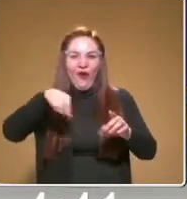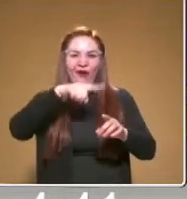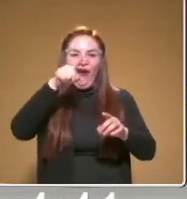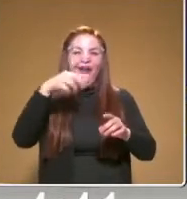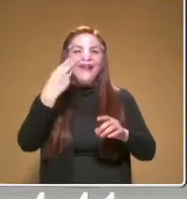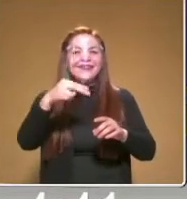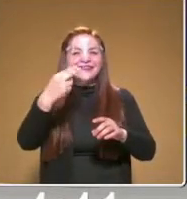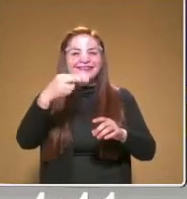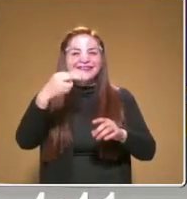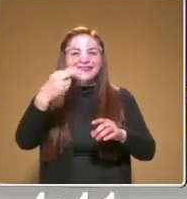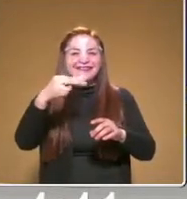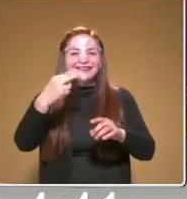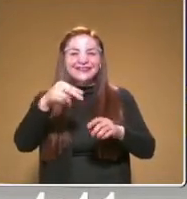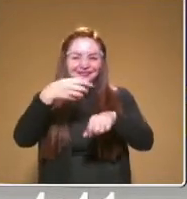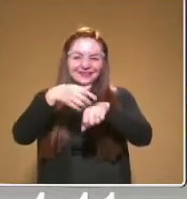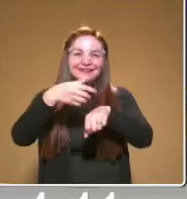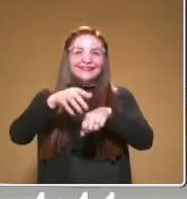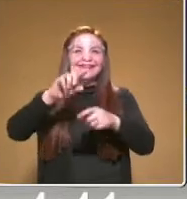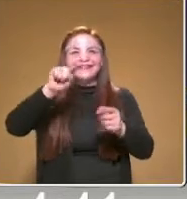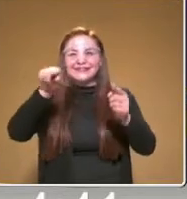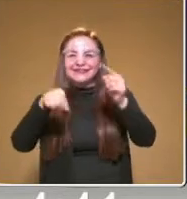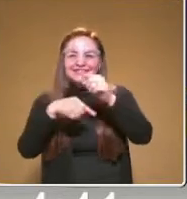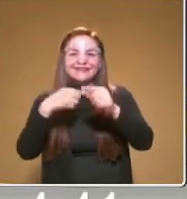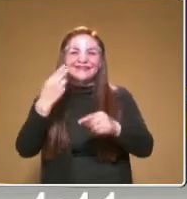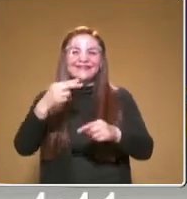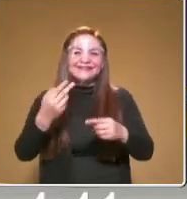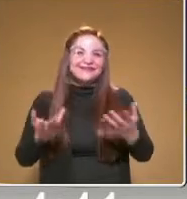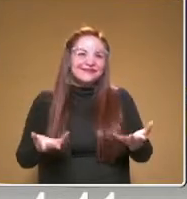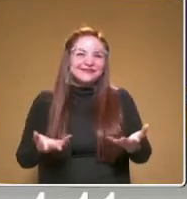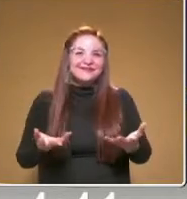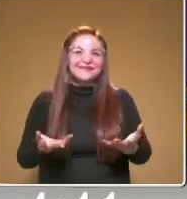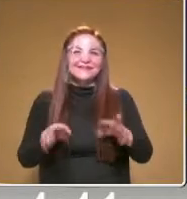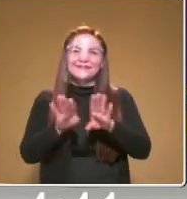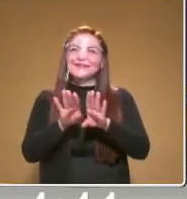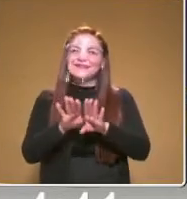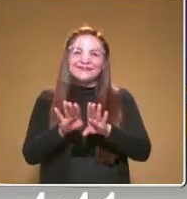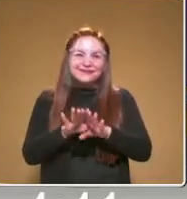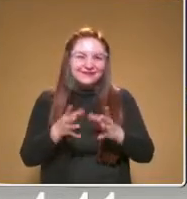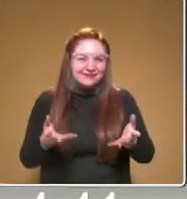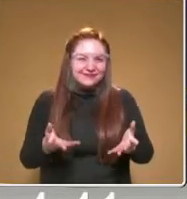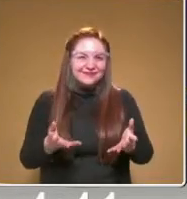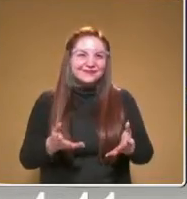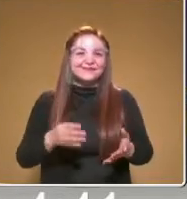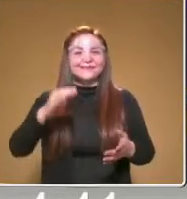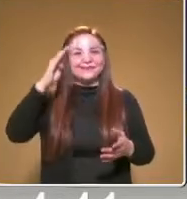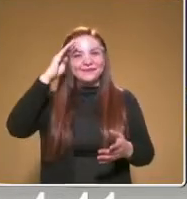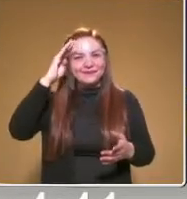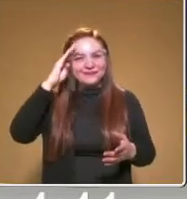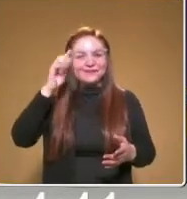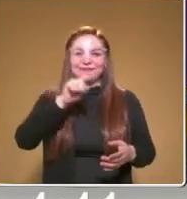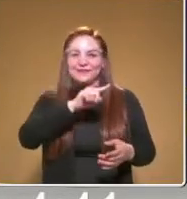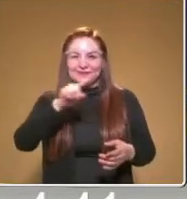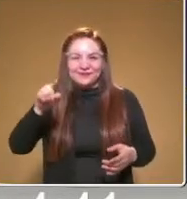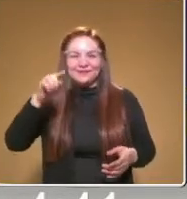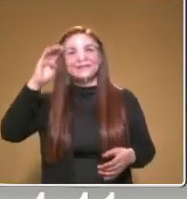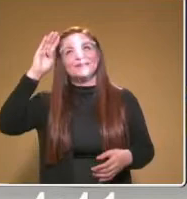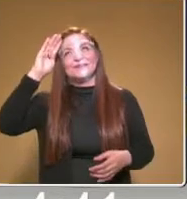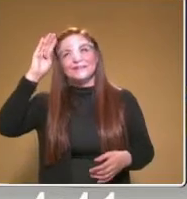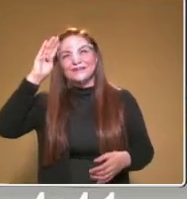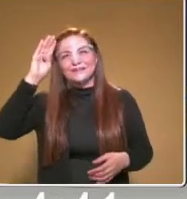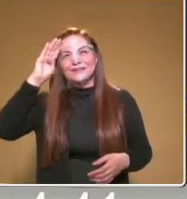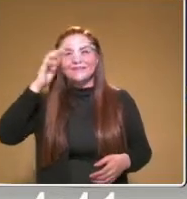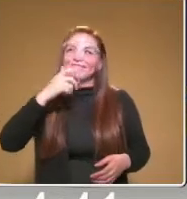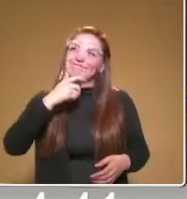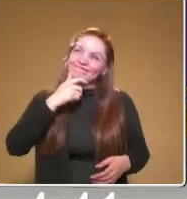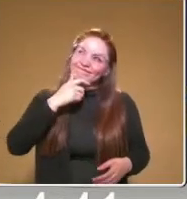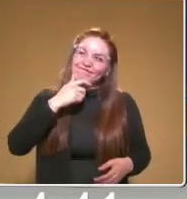ese monito? ¿Qué pasaría si da un giro completo? ¿Cómo quedaría ese monito? Lo que tú te quedas ahí pensando,